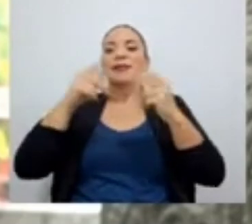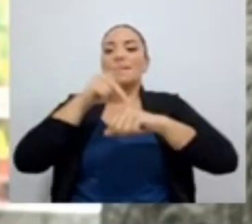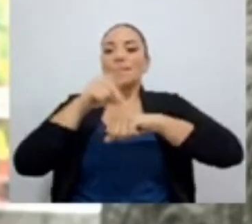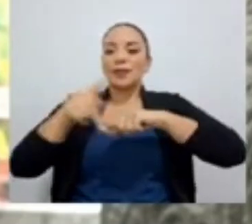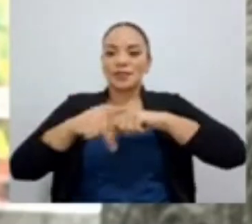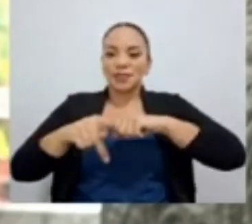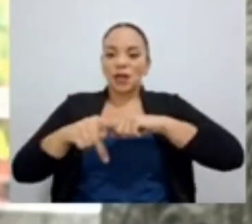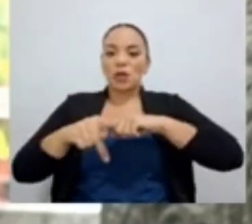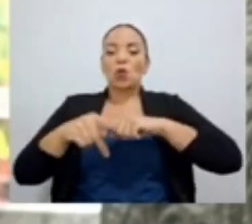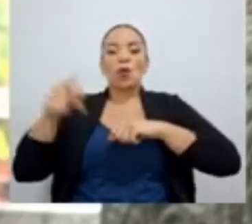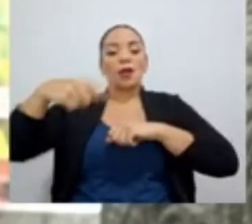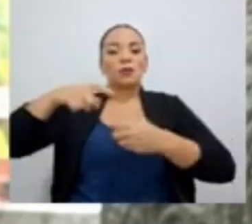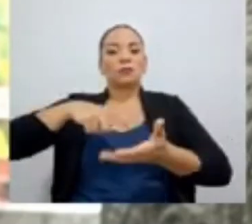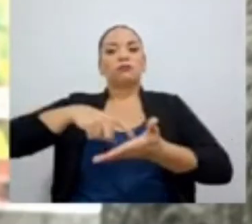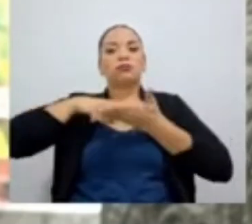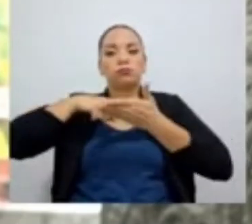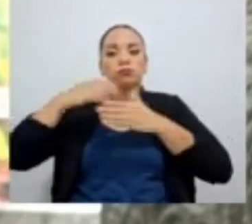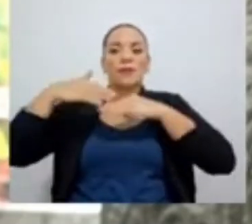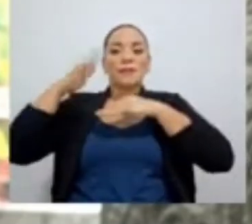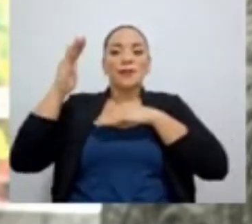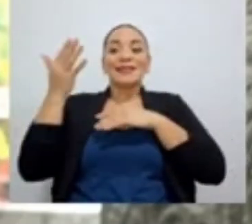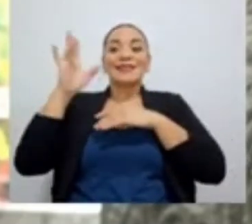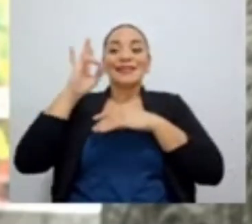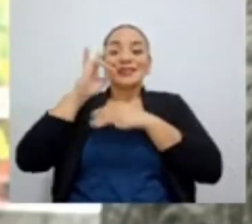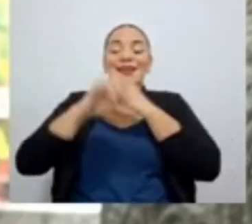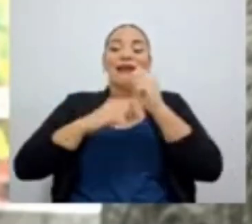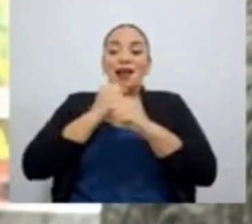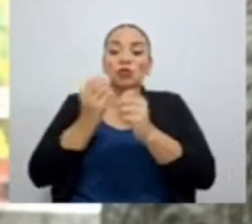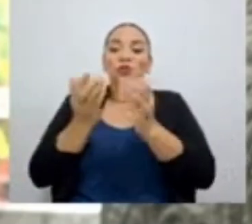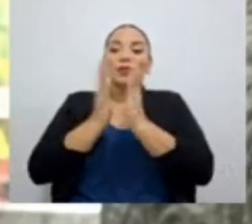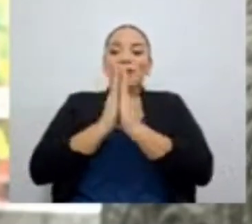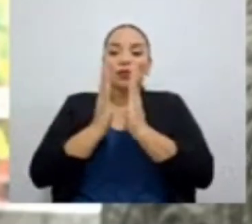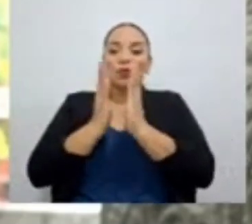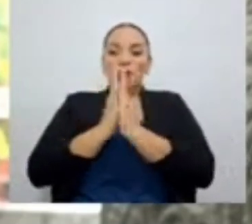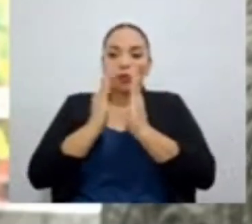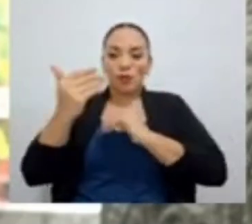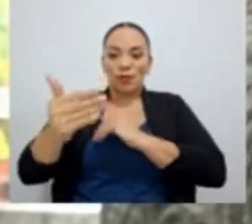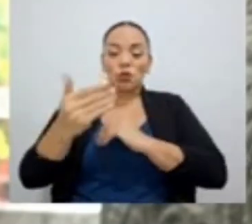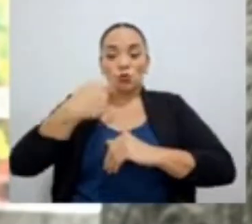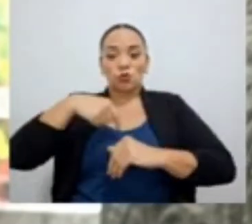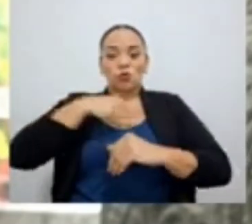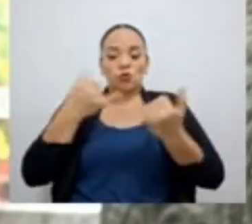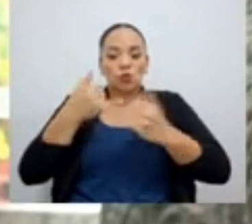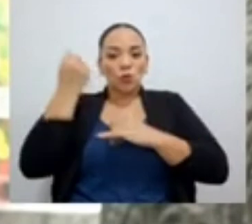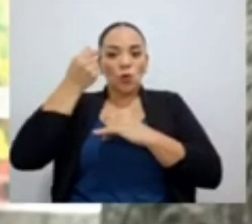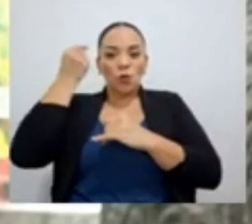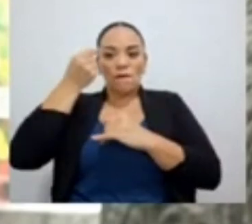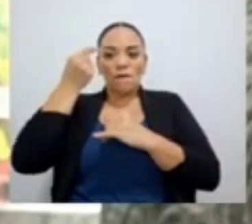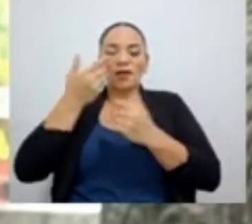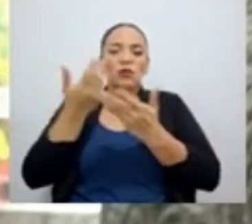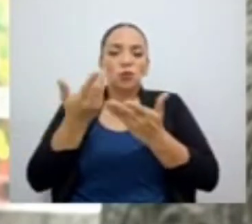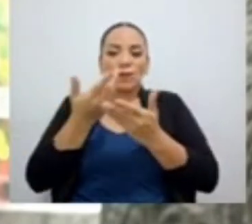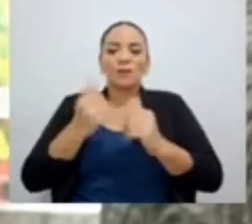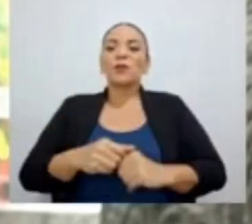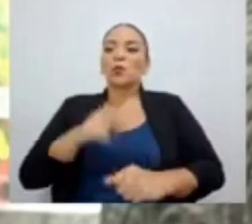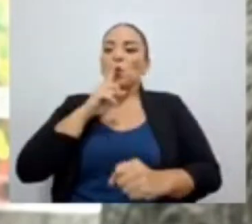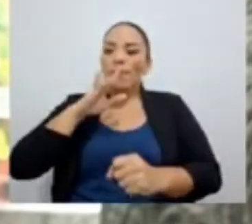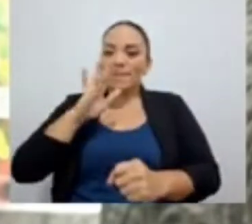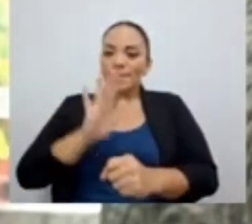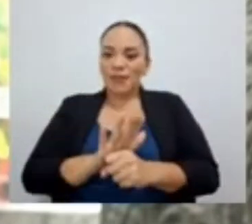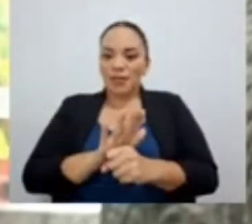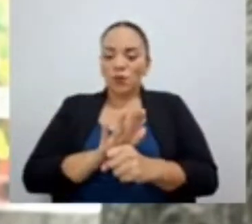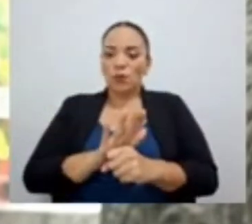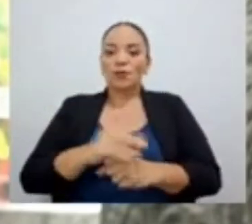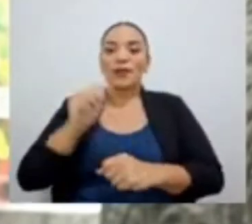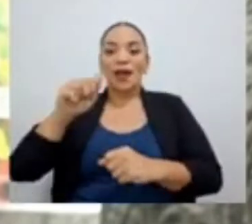vienen demandando desde hace más de 17 años, ¿verdad? Y nosotros en esta administración hemos cumplido, en el caso de